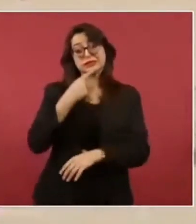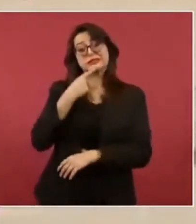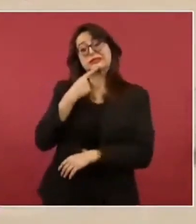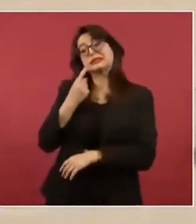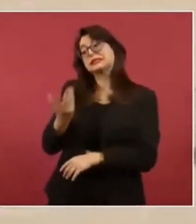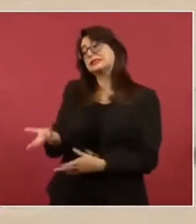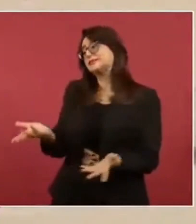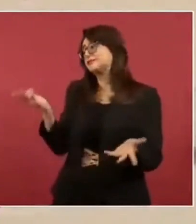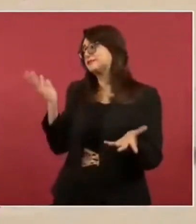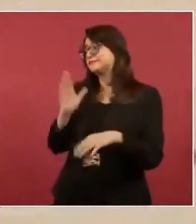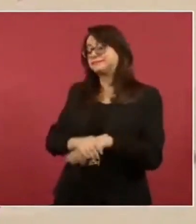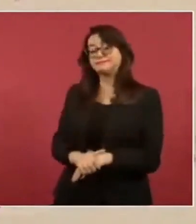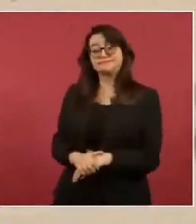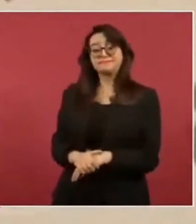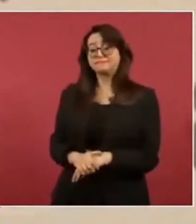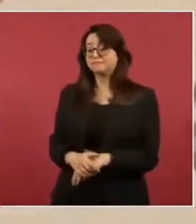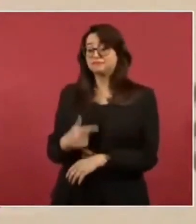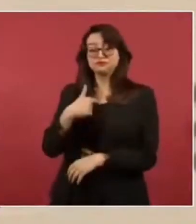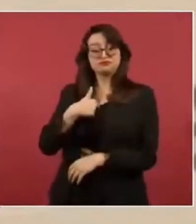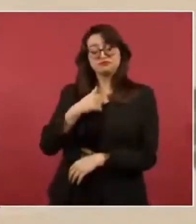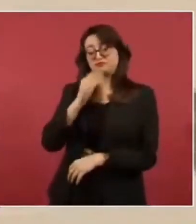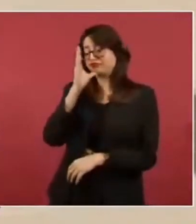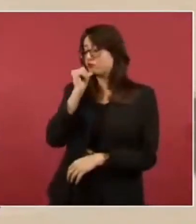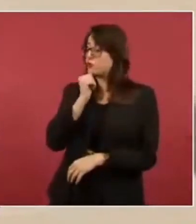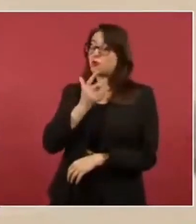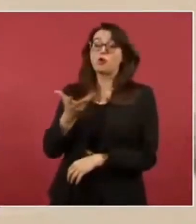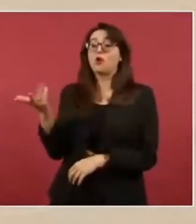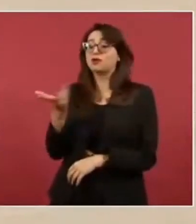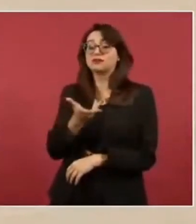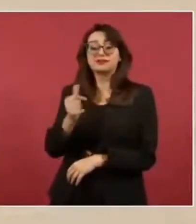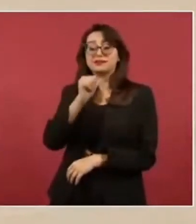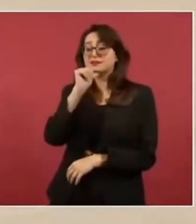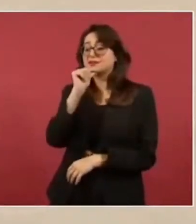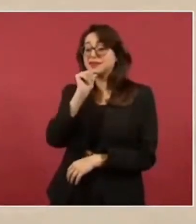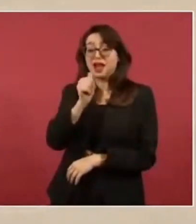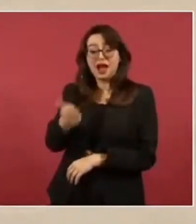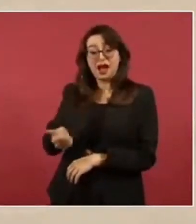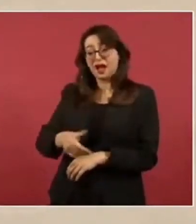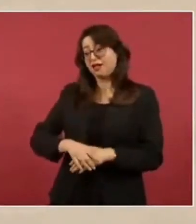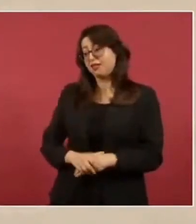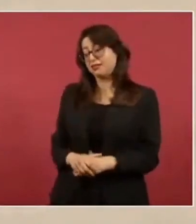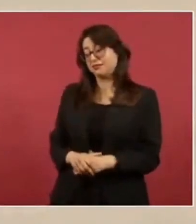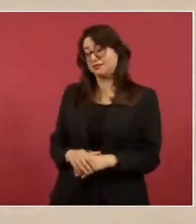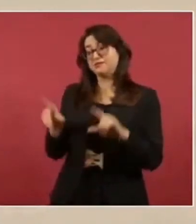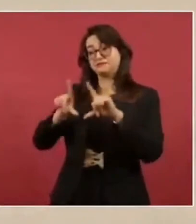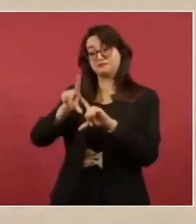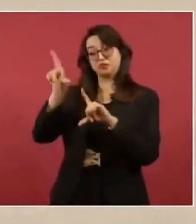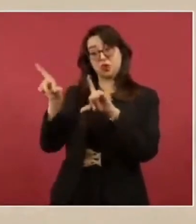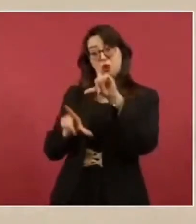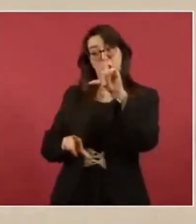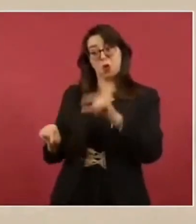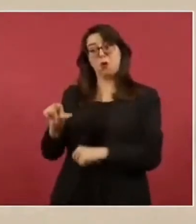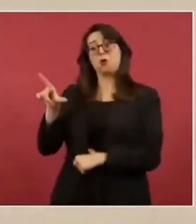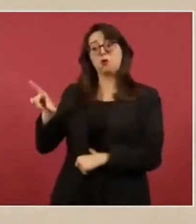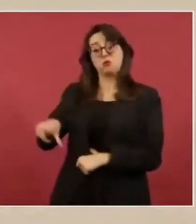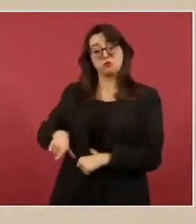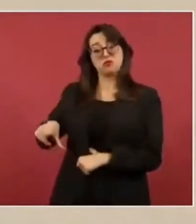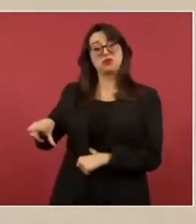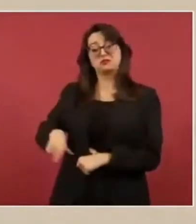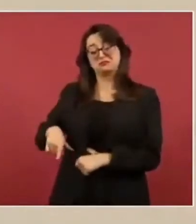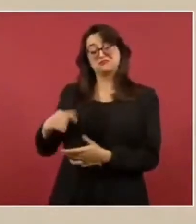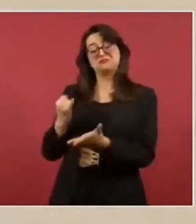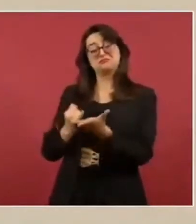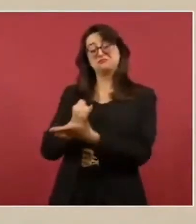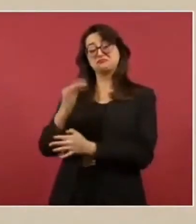señores, yo aquí nada puedo hacer. El gobierno mexicano ha cumplido su